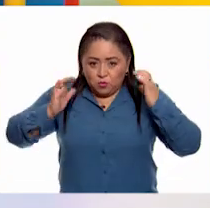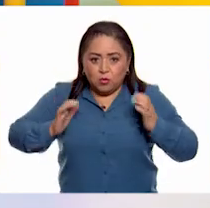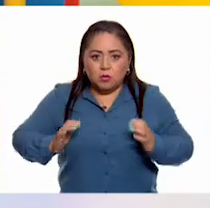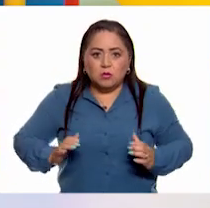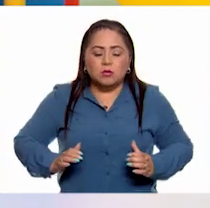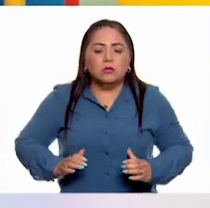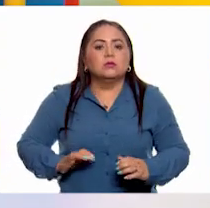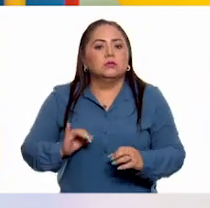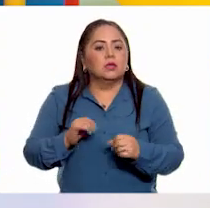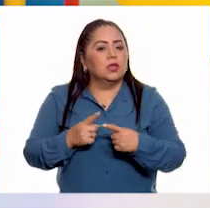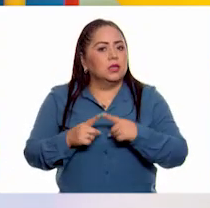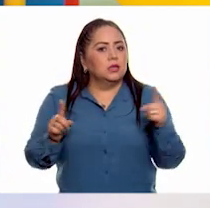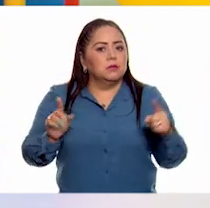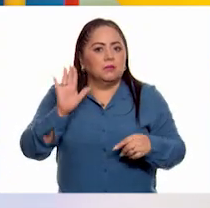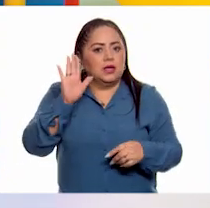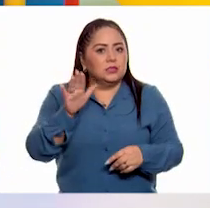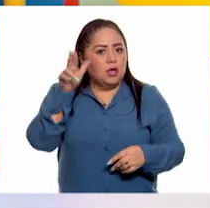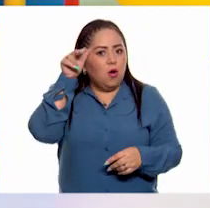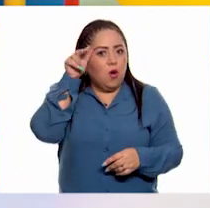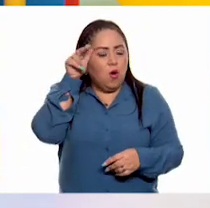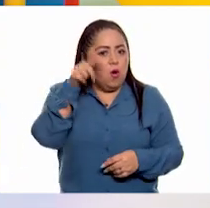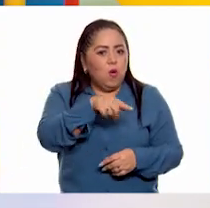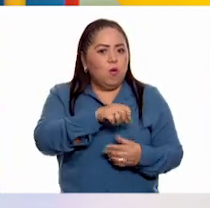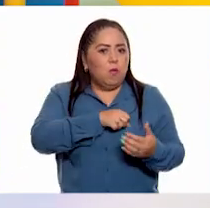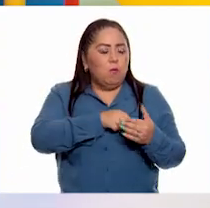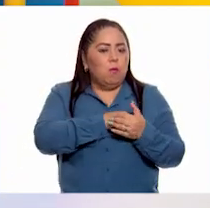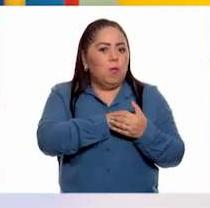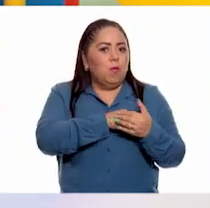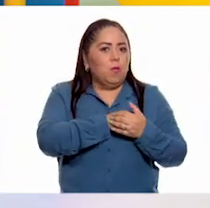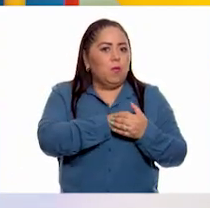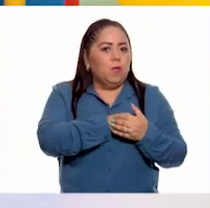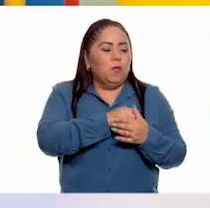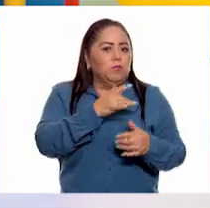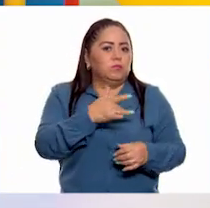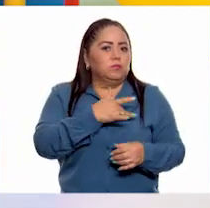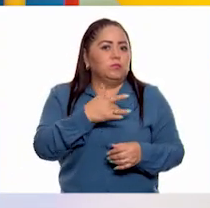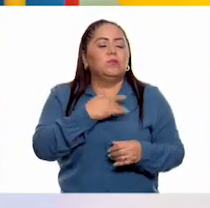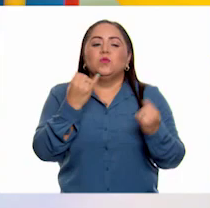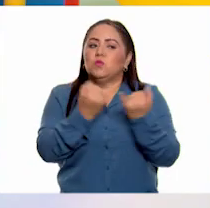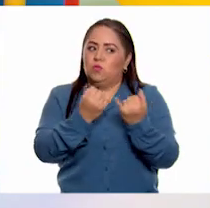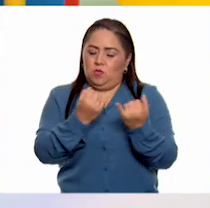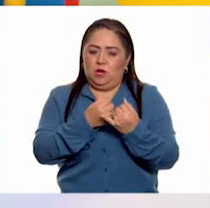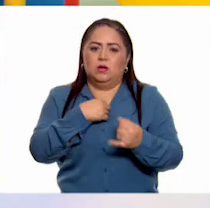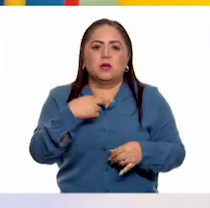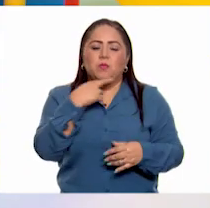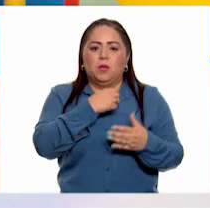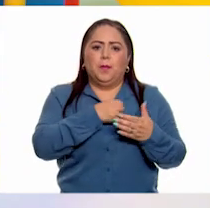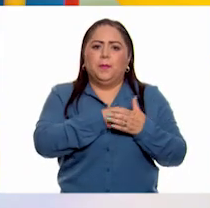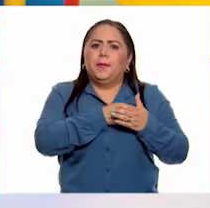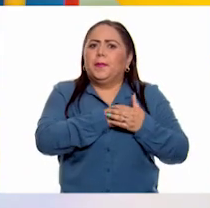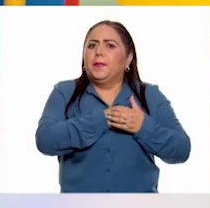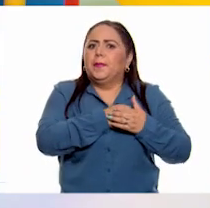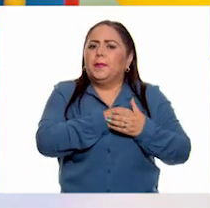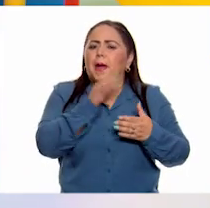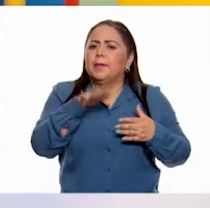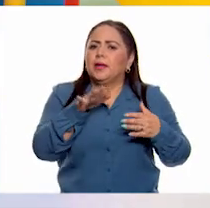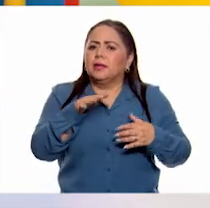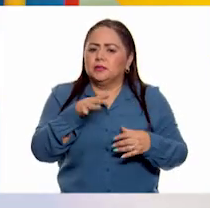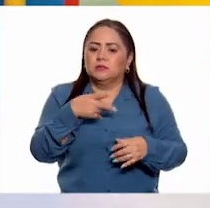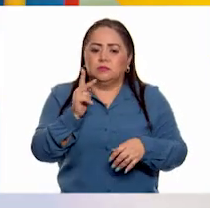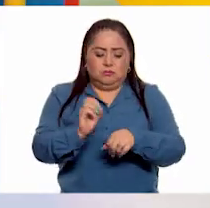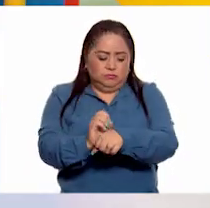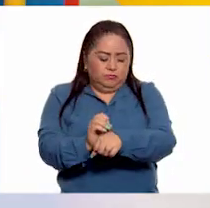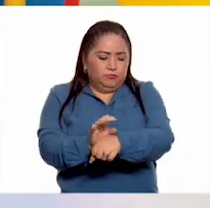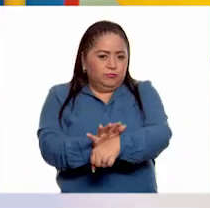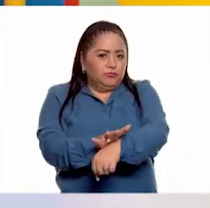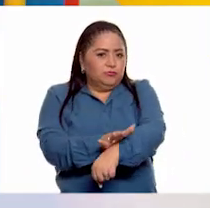también reacciona como el del conejo Hugo. Por ejemplo, el corazón a mí también me late más rápido que de costumbre. Ay, se